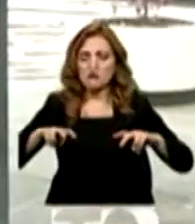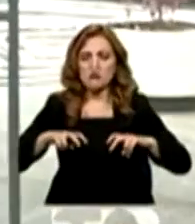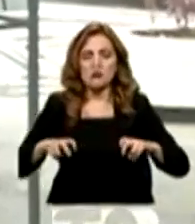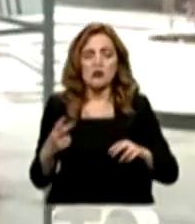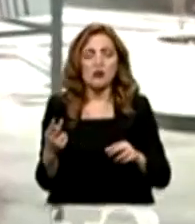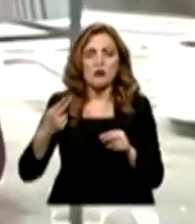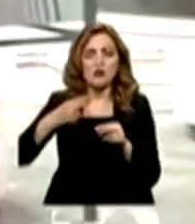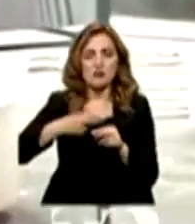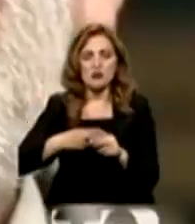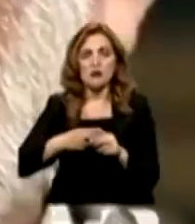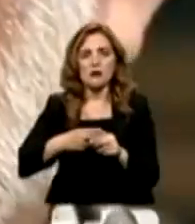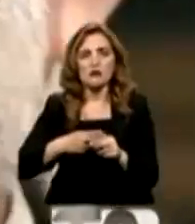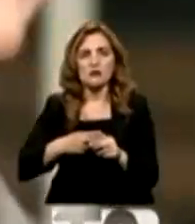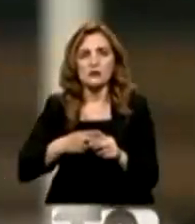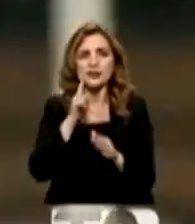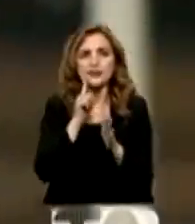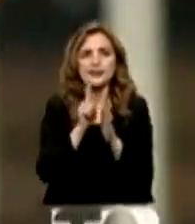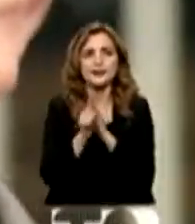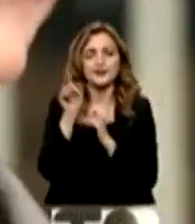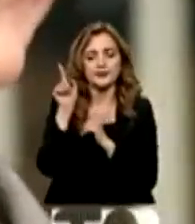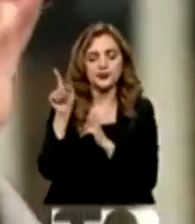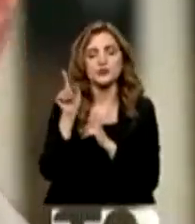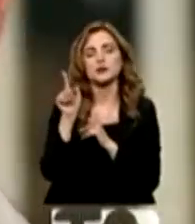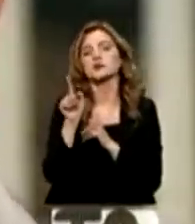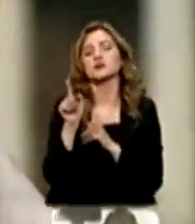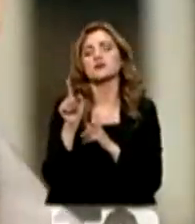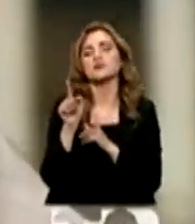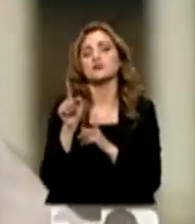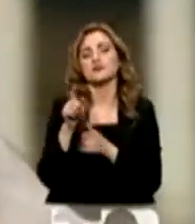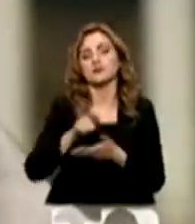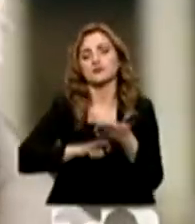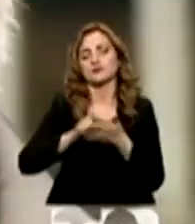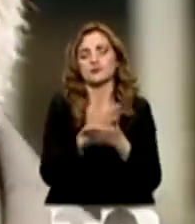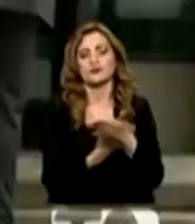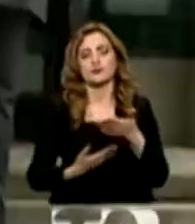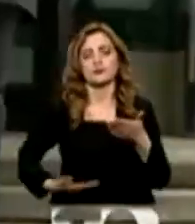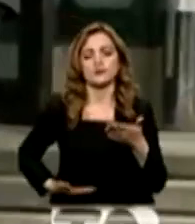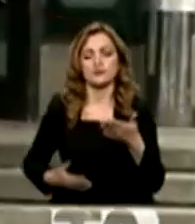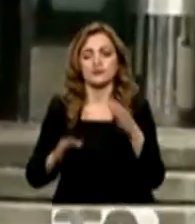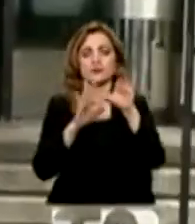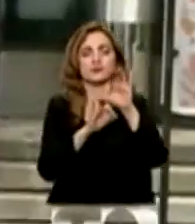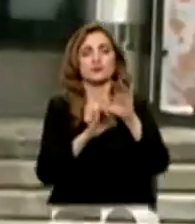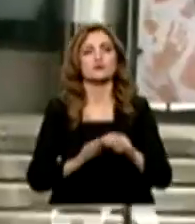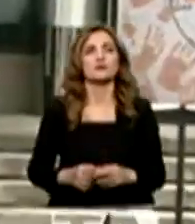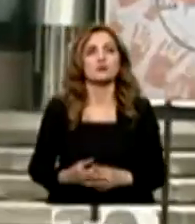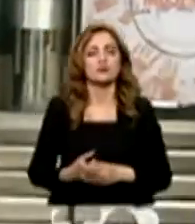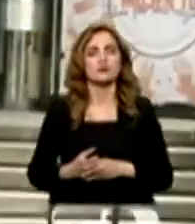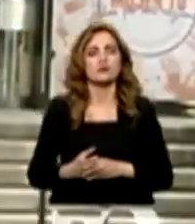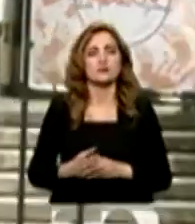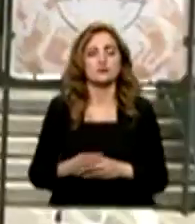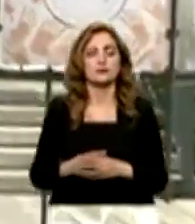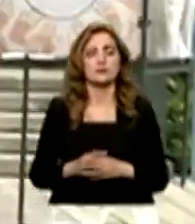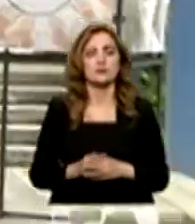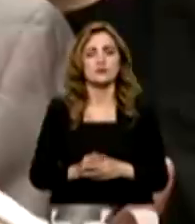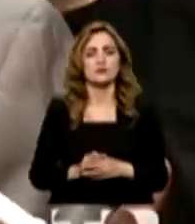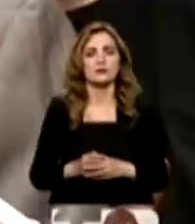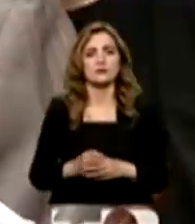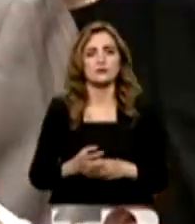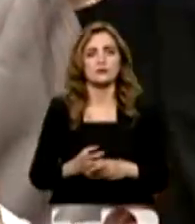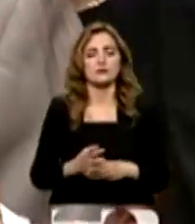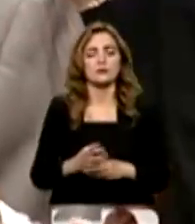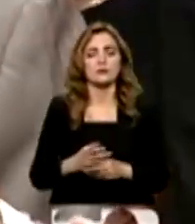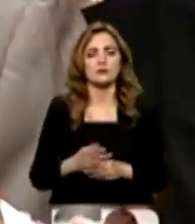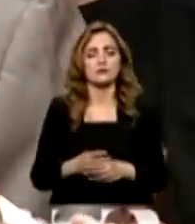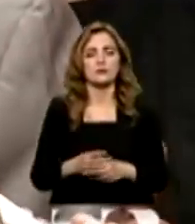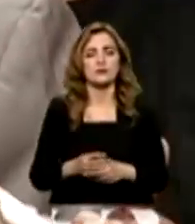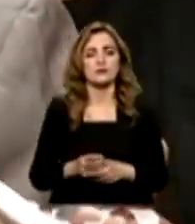forman parte de esta denuncia presentada con la firma del presidente del Consejo de Participación Transitorio.